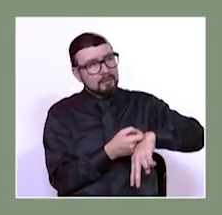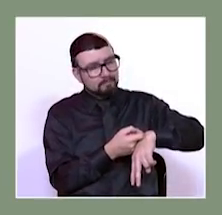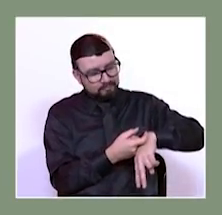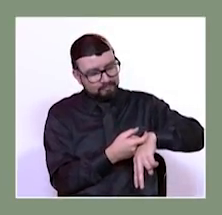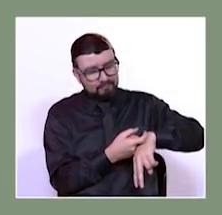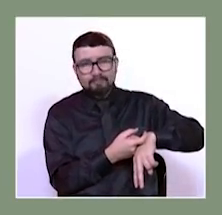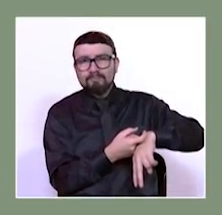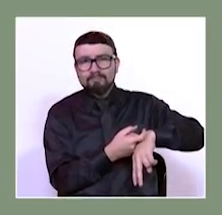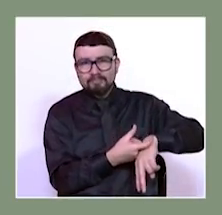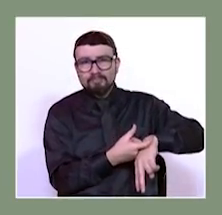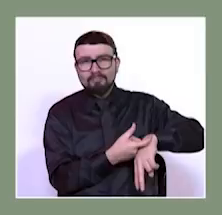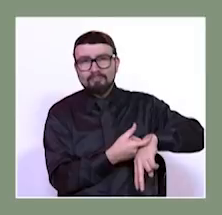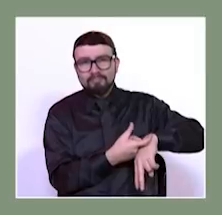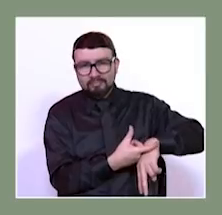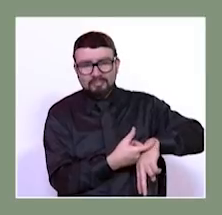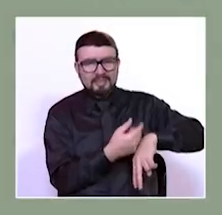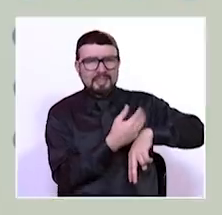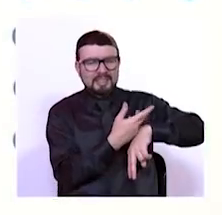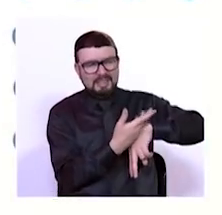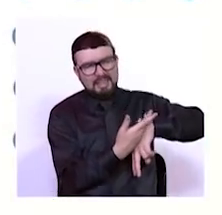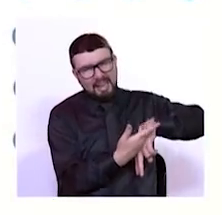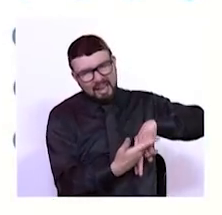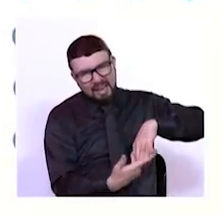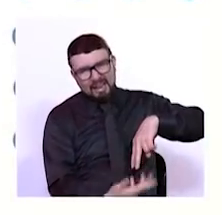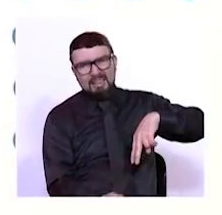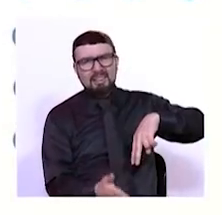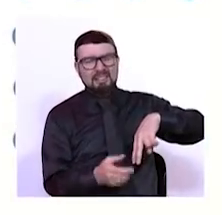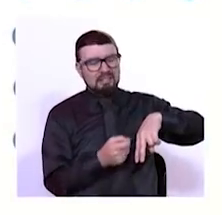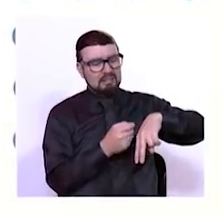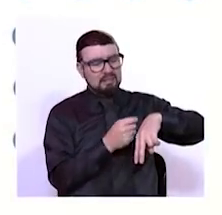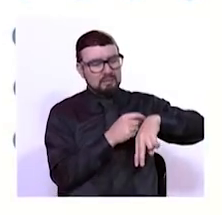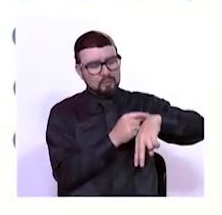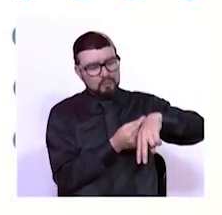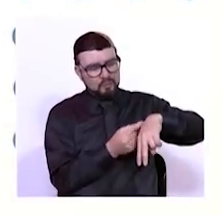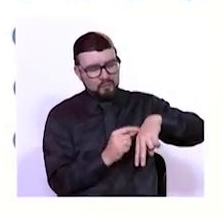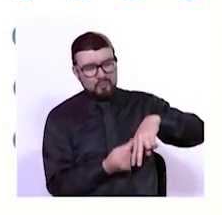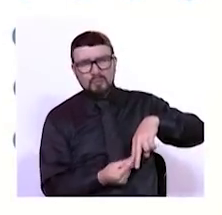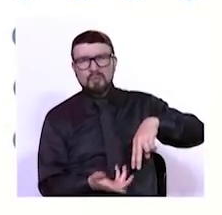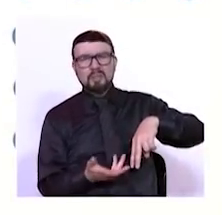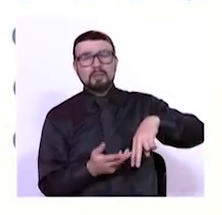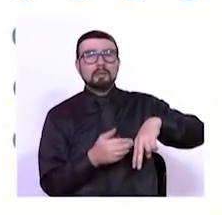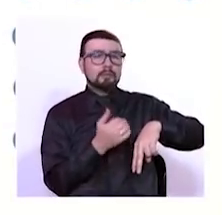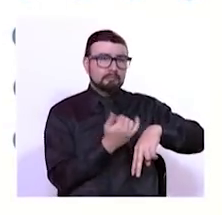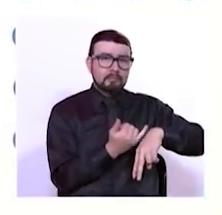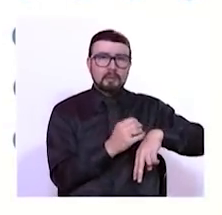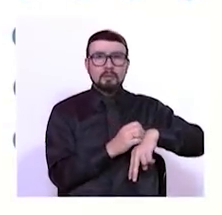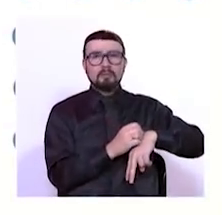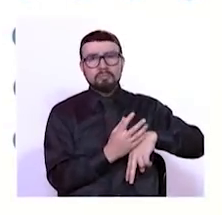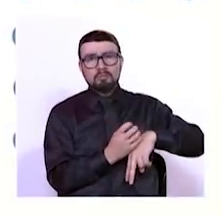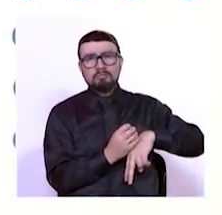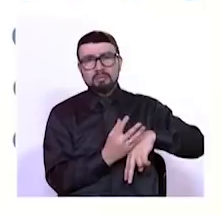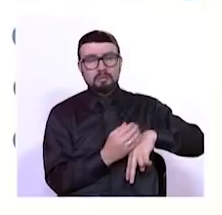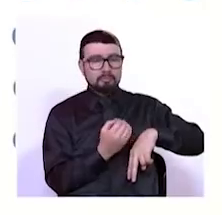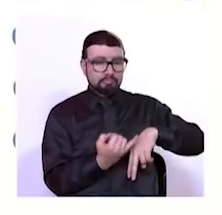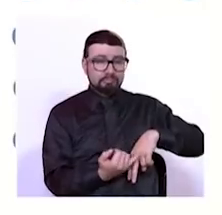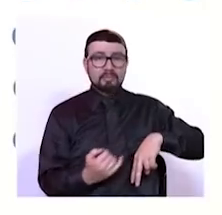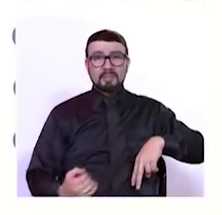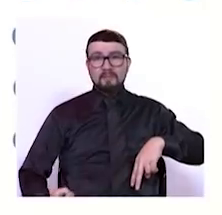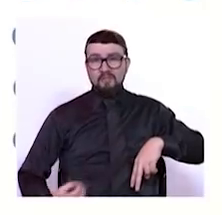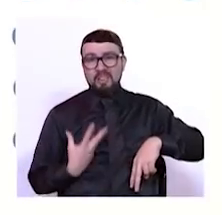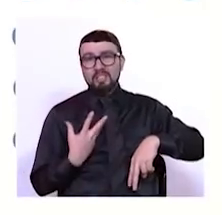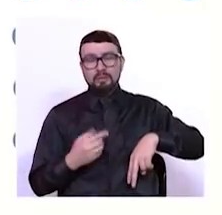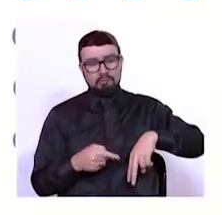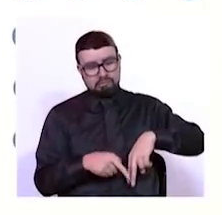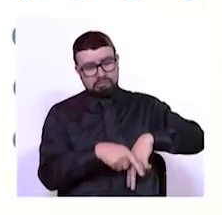tener problemas de sangrado, de ruptura de vasos o de concomitancia con infecciones a